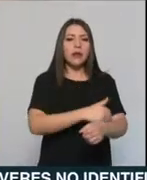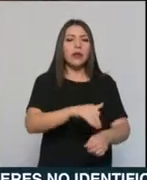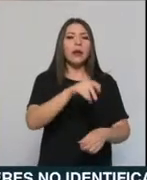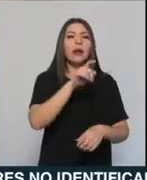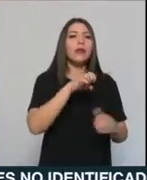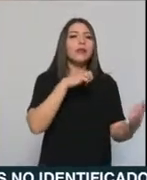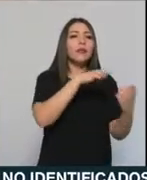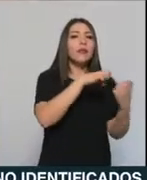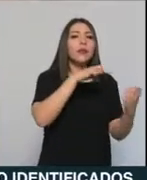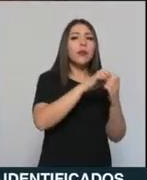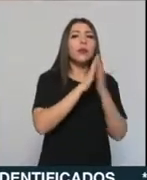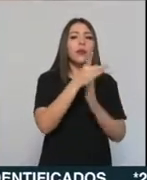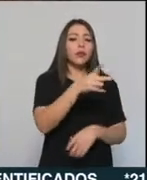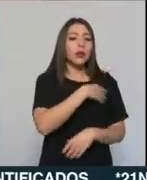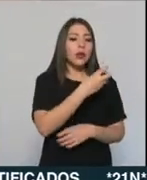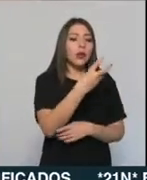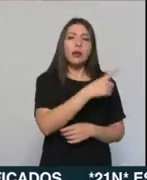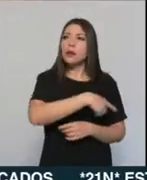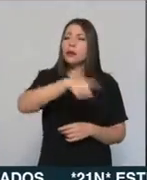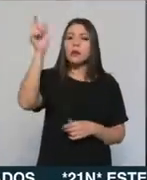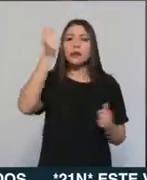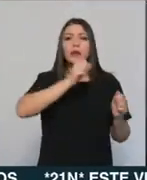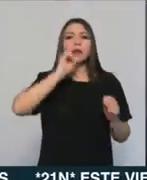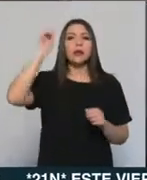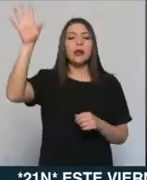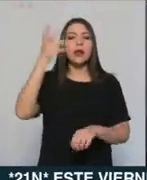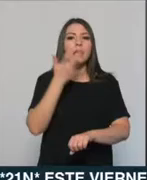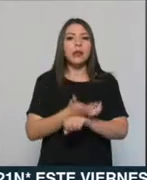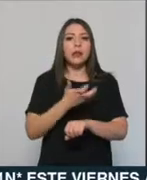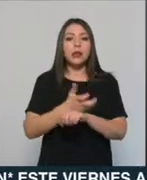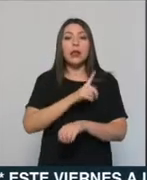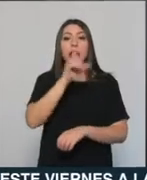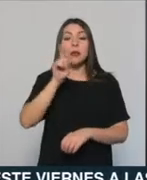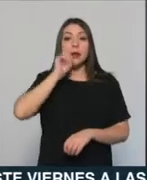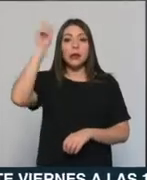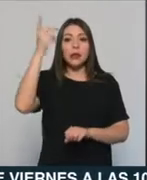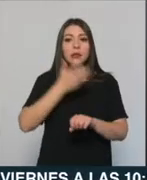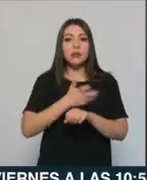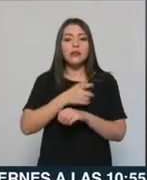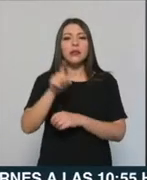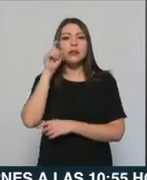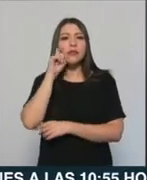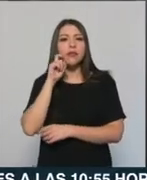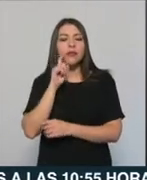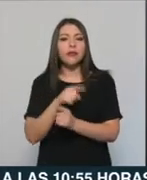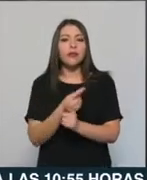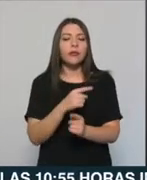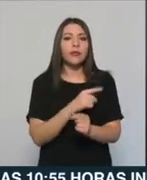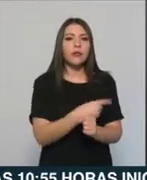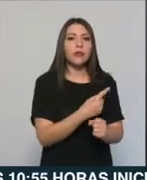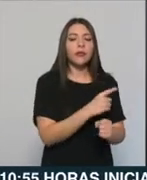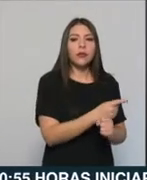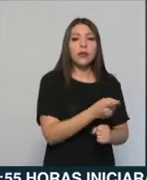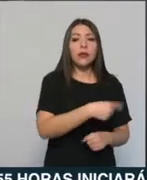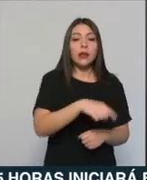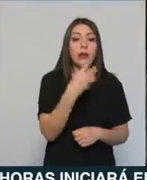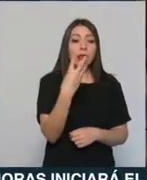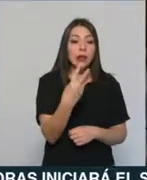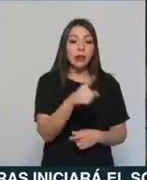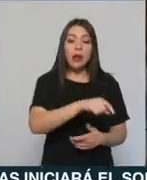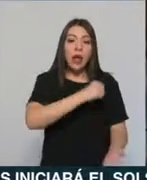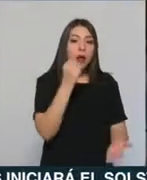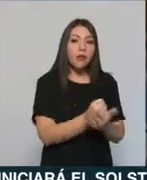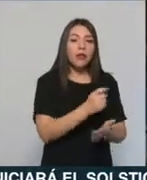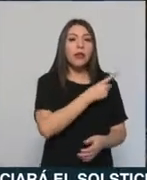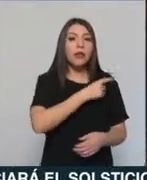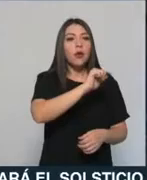a Estados Unidos. Una vez en el país, mantuvo relaciones sexuales con las 3 y obligó a la menor a reclutar a otras. Este